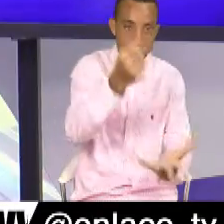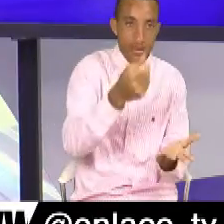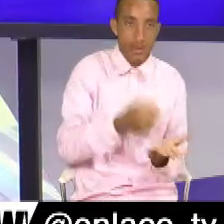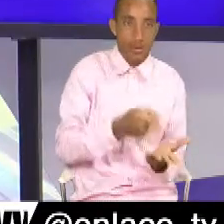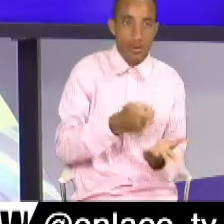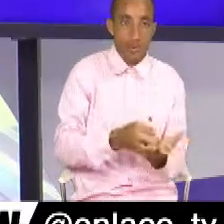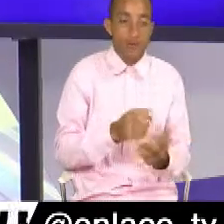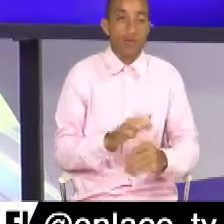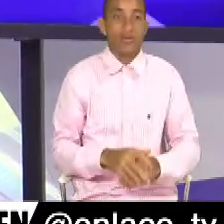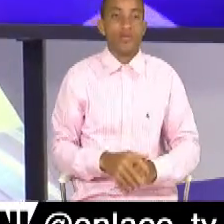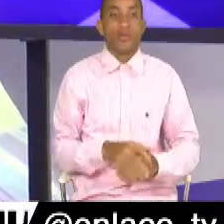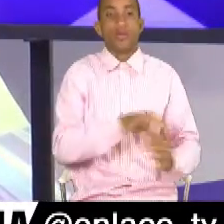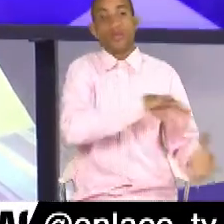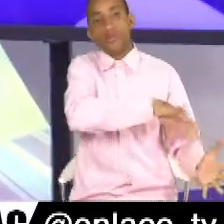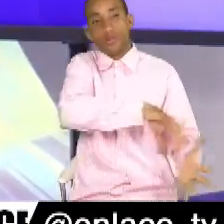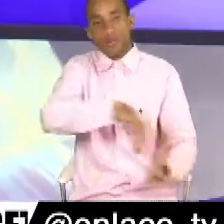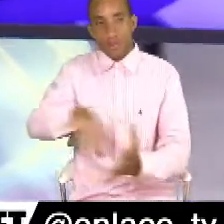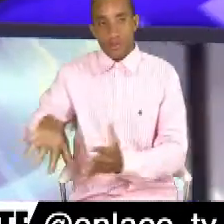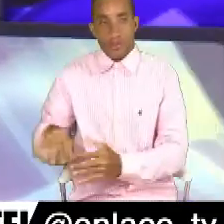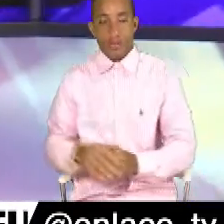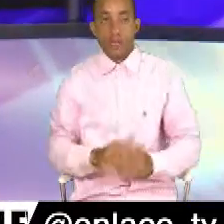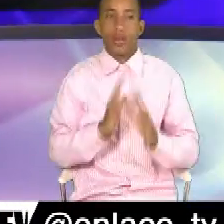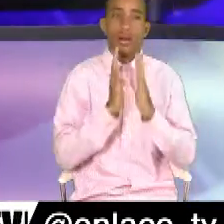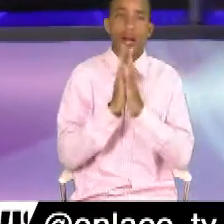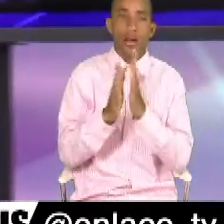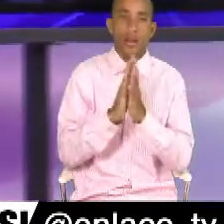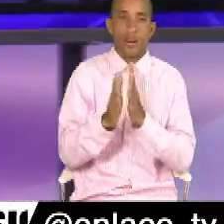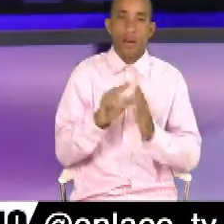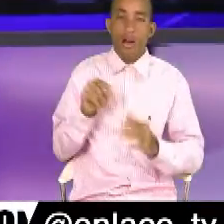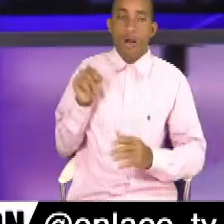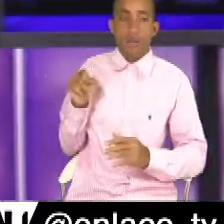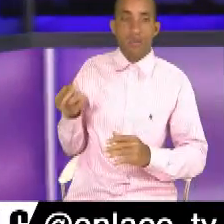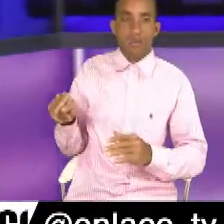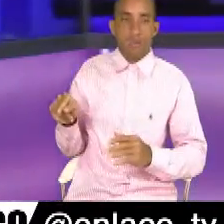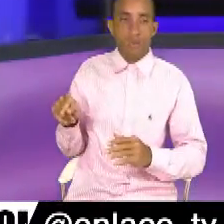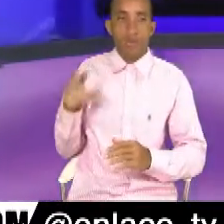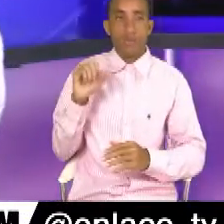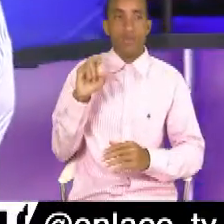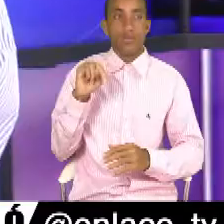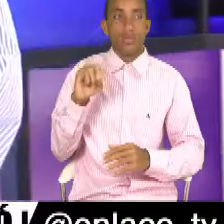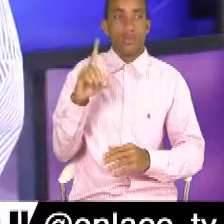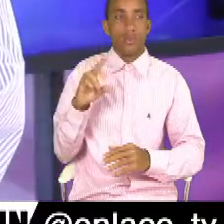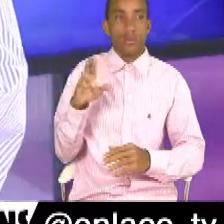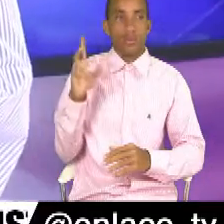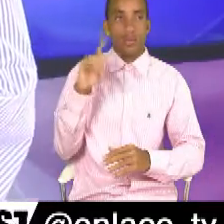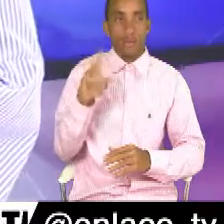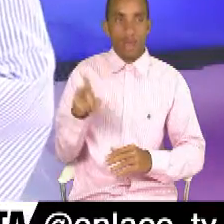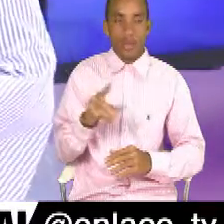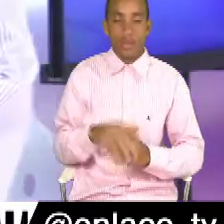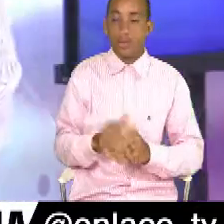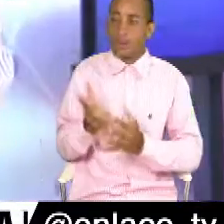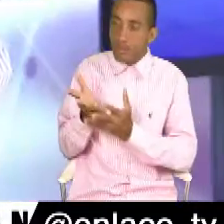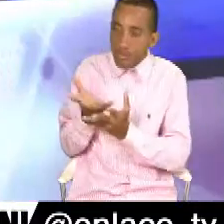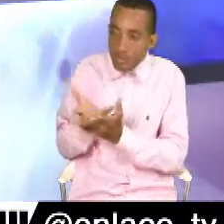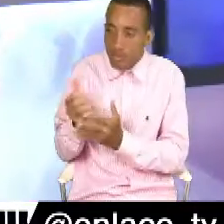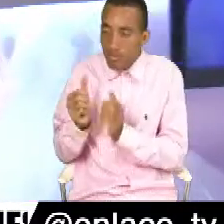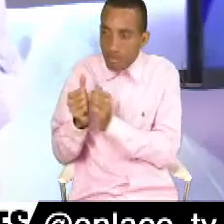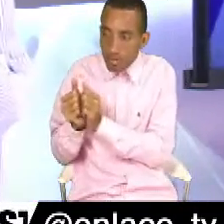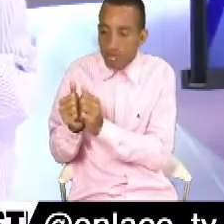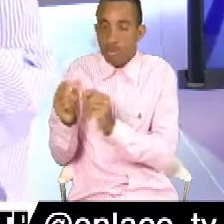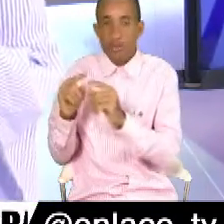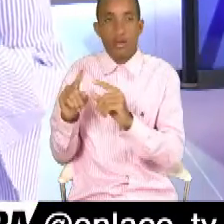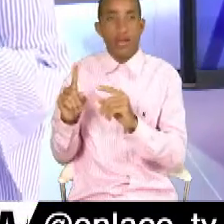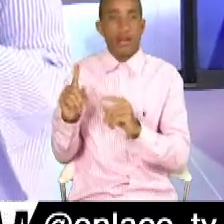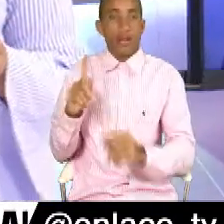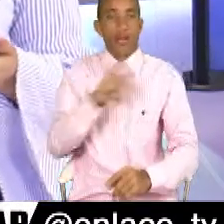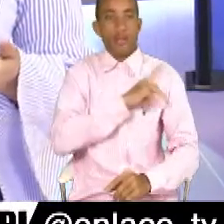Y en otras noticias, en el set de Enlace Noticias se encuentra con nosotros Andrés Manosalva, asesor de la Personería Municipal, para hablar de temas